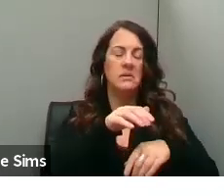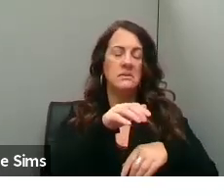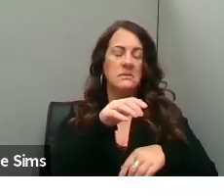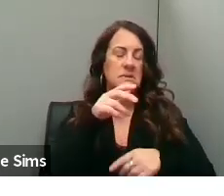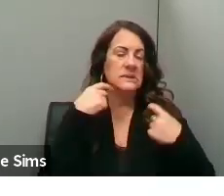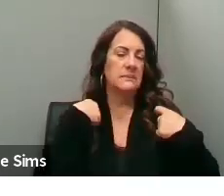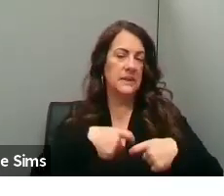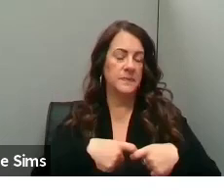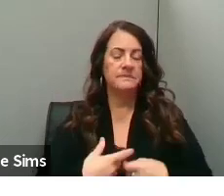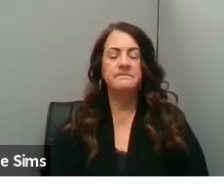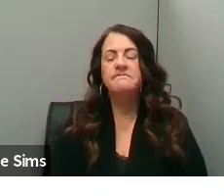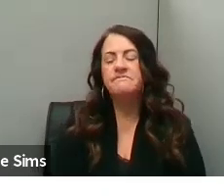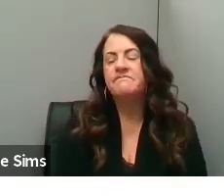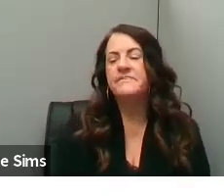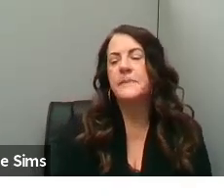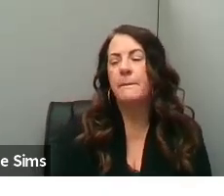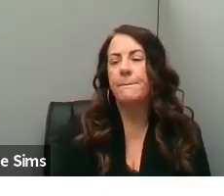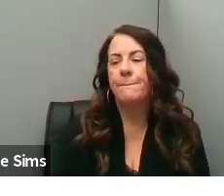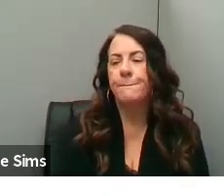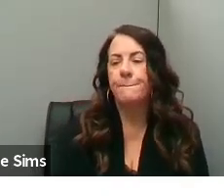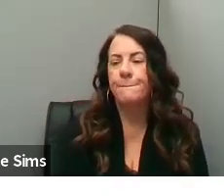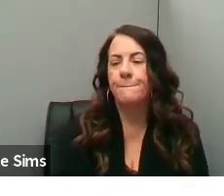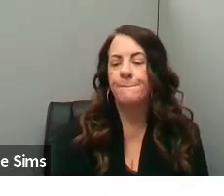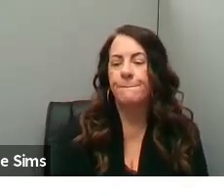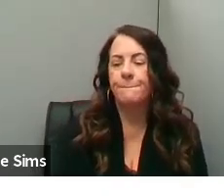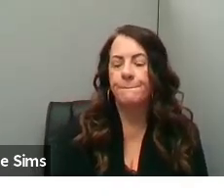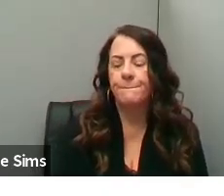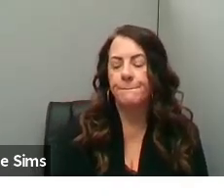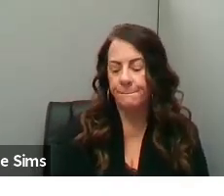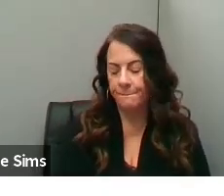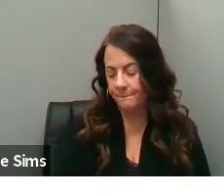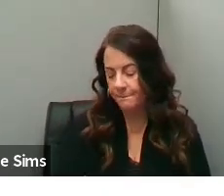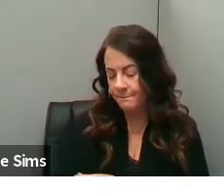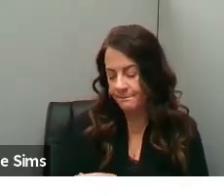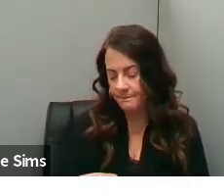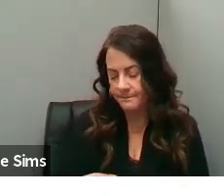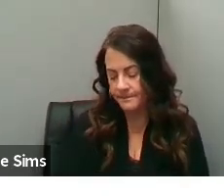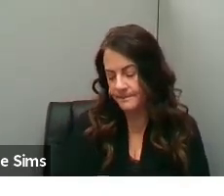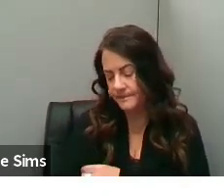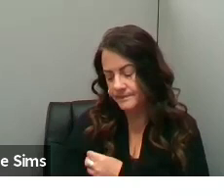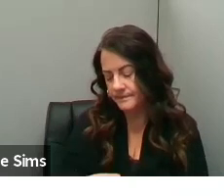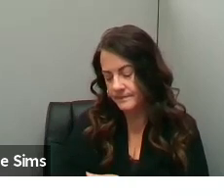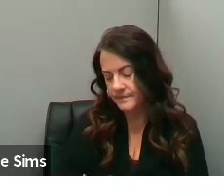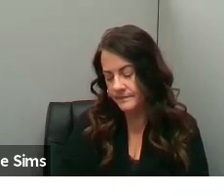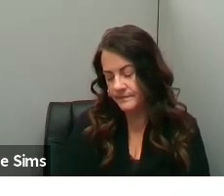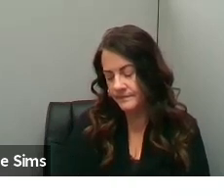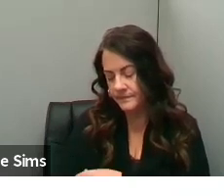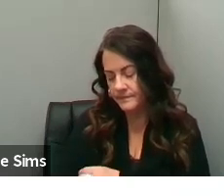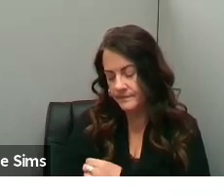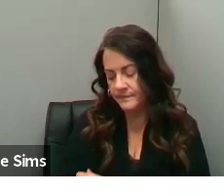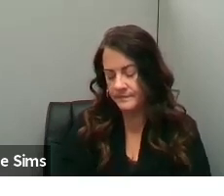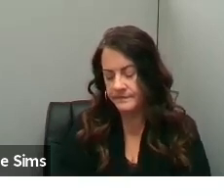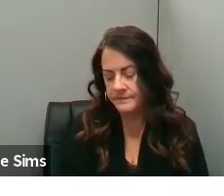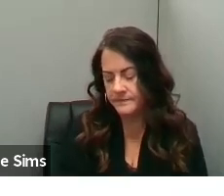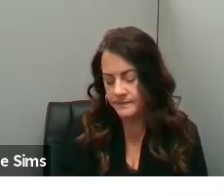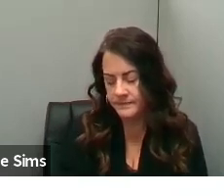español. Luego haga clic en la última opción del menú que dice Mute Original Audio,